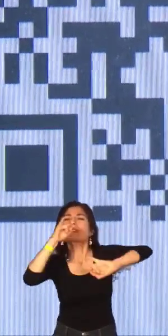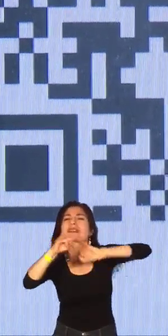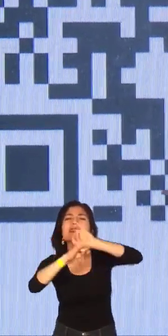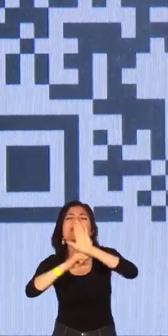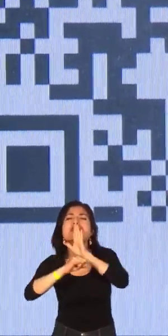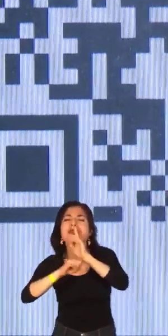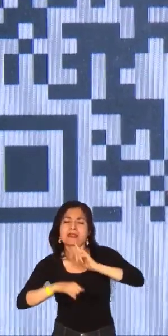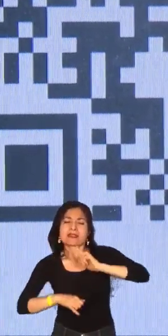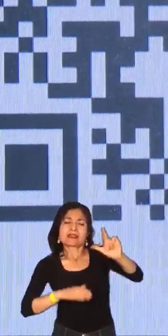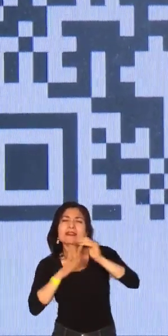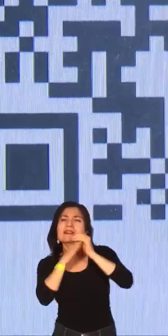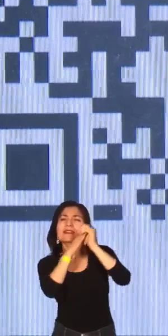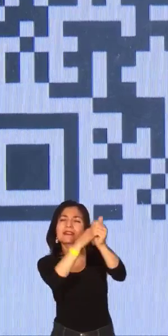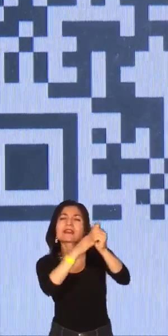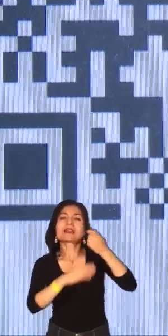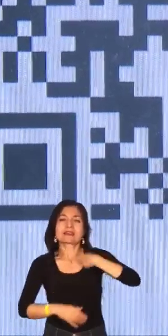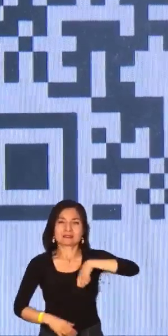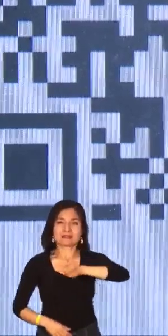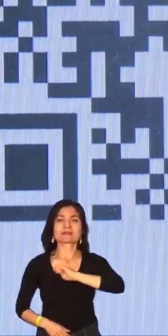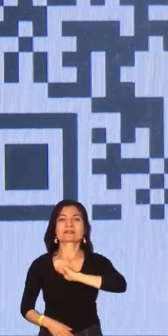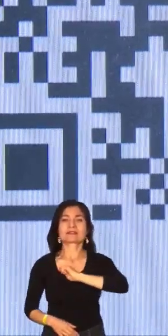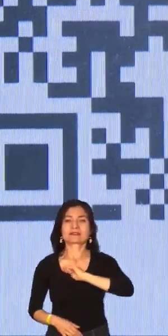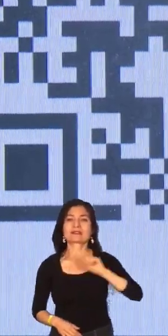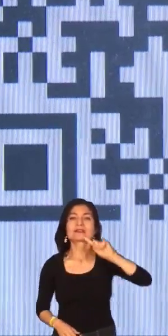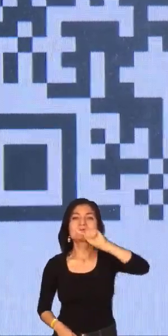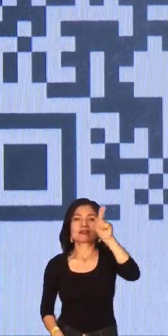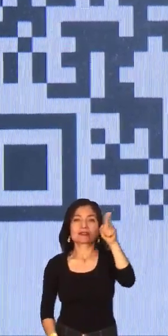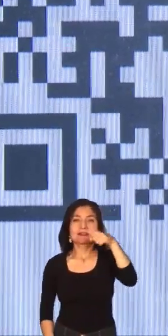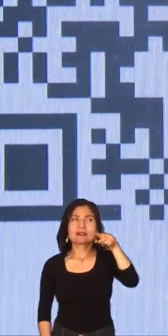España, con Cegitur.